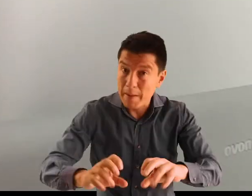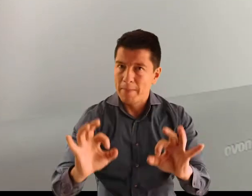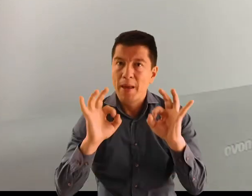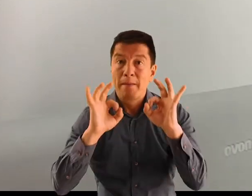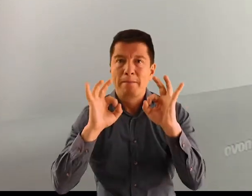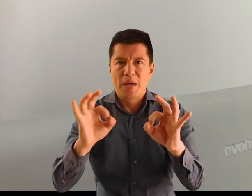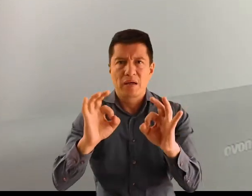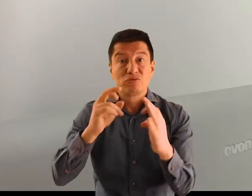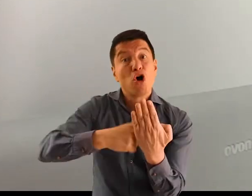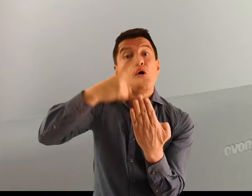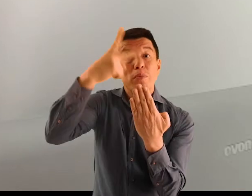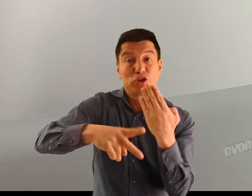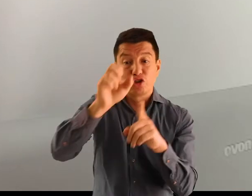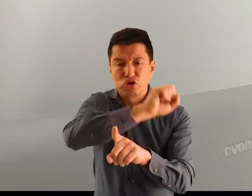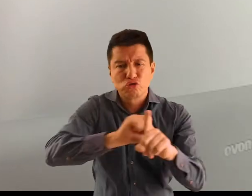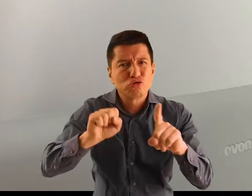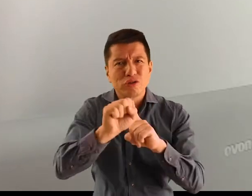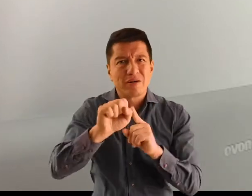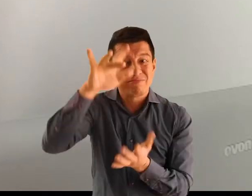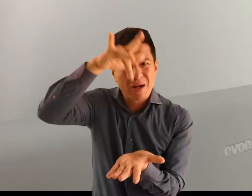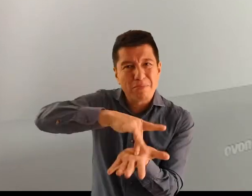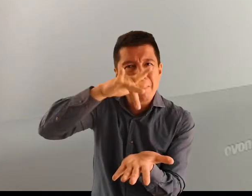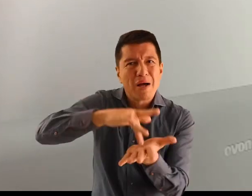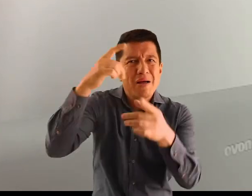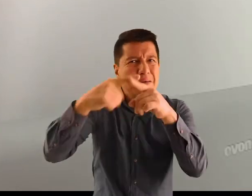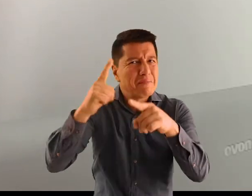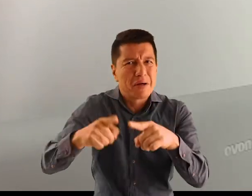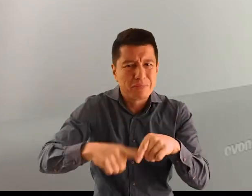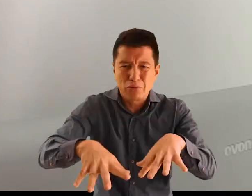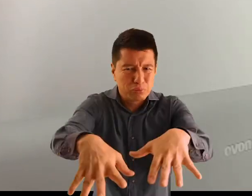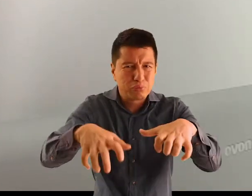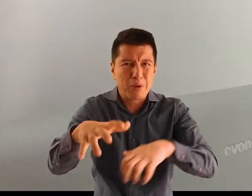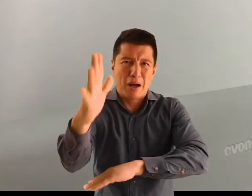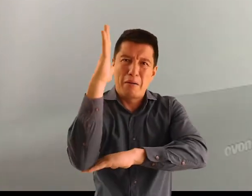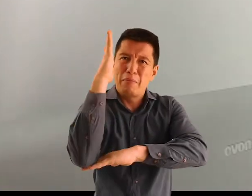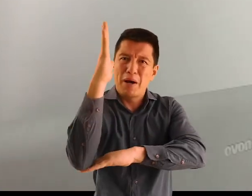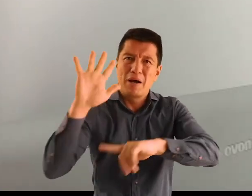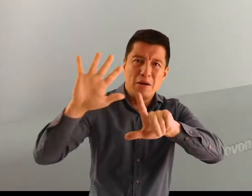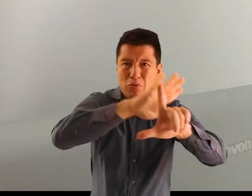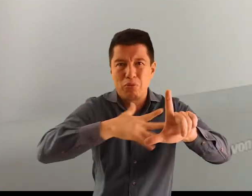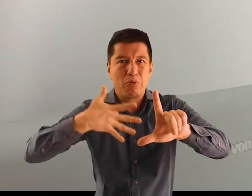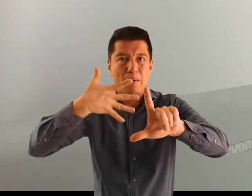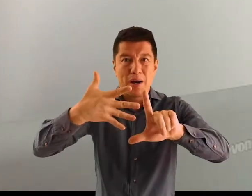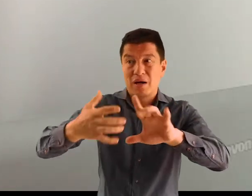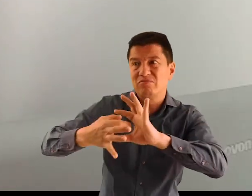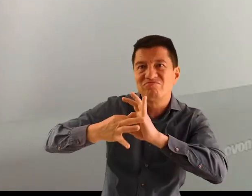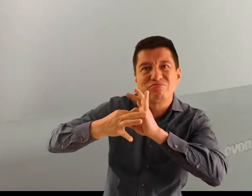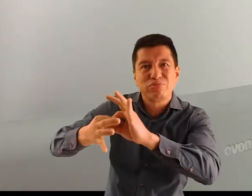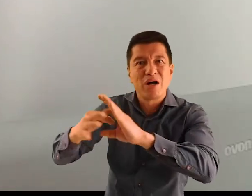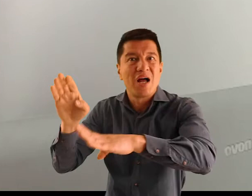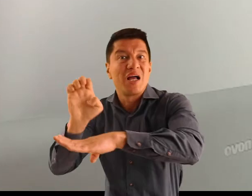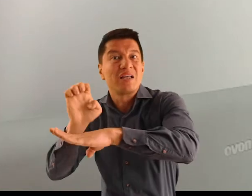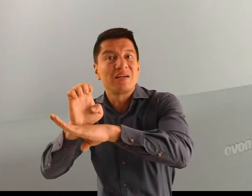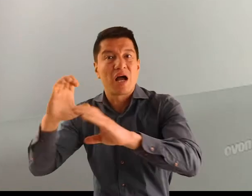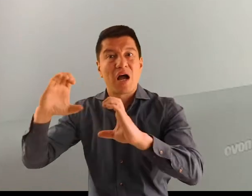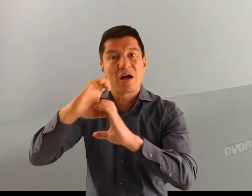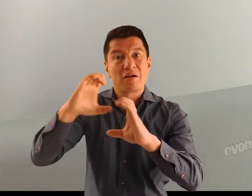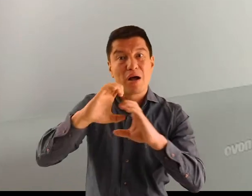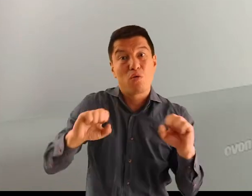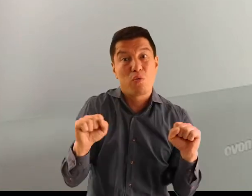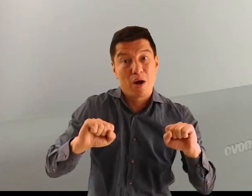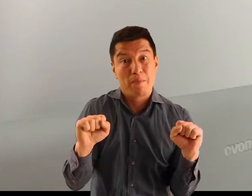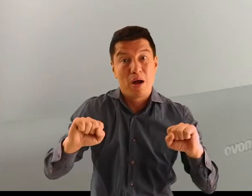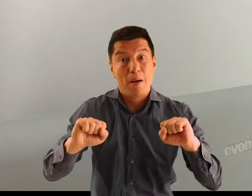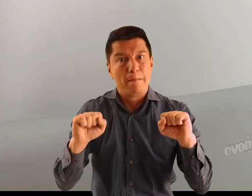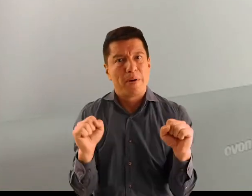la participación en diferentes eventos académicos virtuales, en colaboración con la Cámara de Comercio de Bogotá, en la estrategia Soy